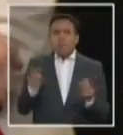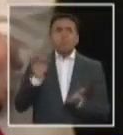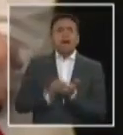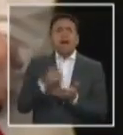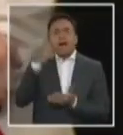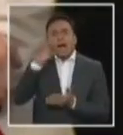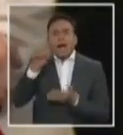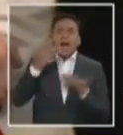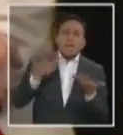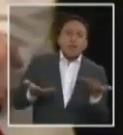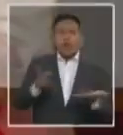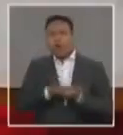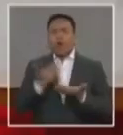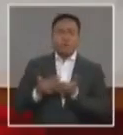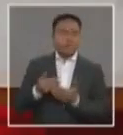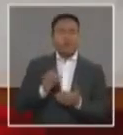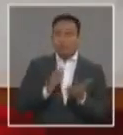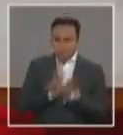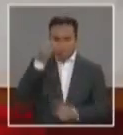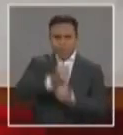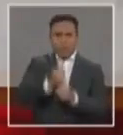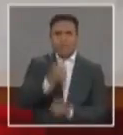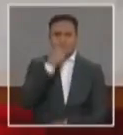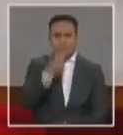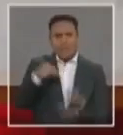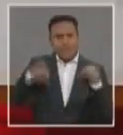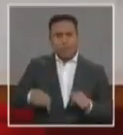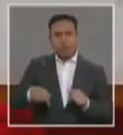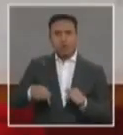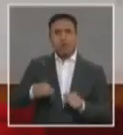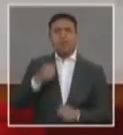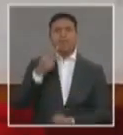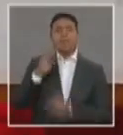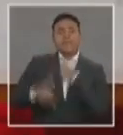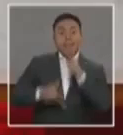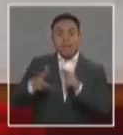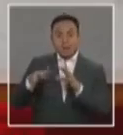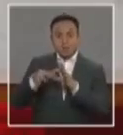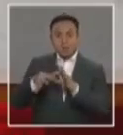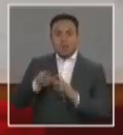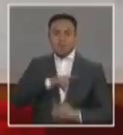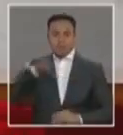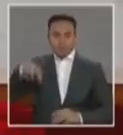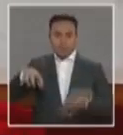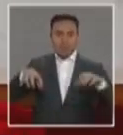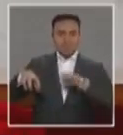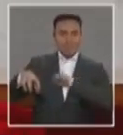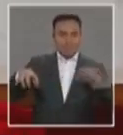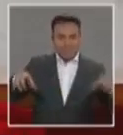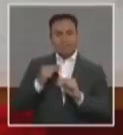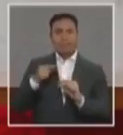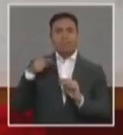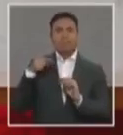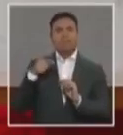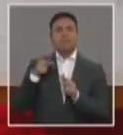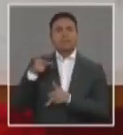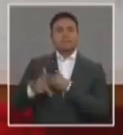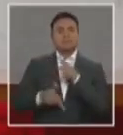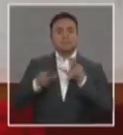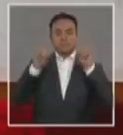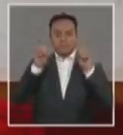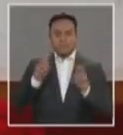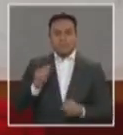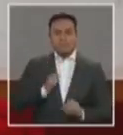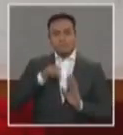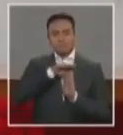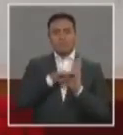pasa en temas de eh de seguridad pública eh es una de las mayores demandas creo que el gobierno ha hecho algo pero también ha hecho algo entendiendo que